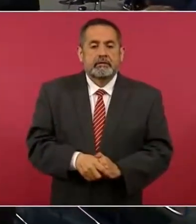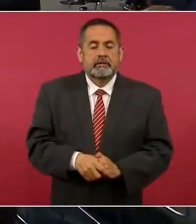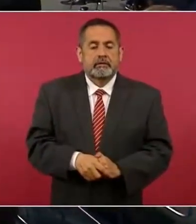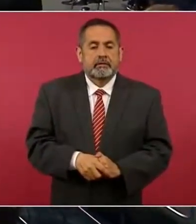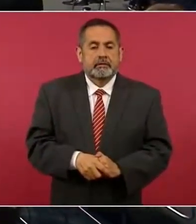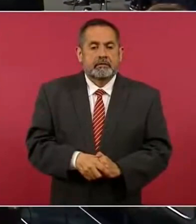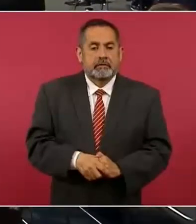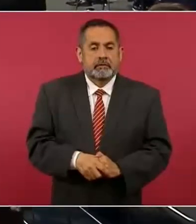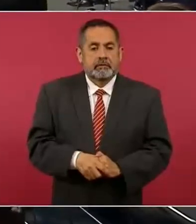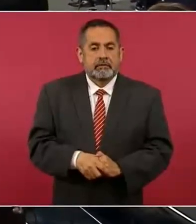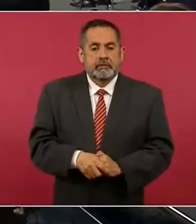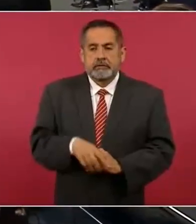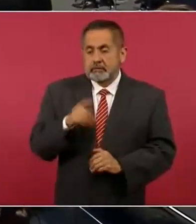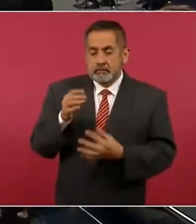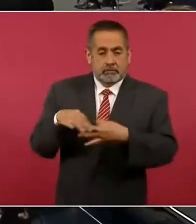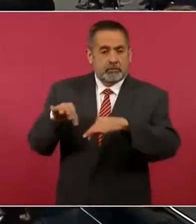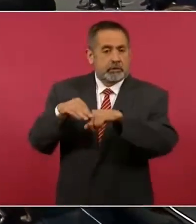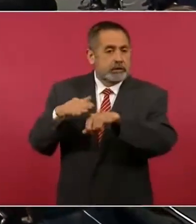porque